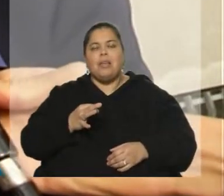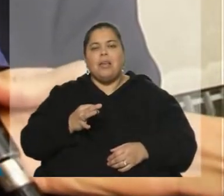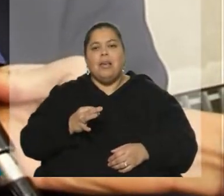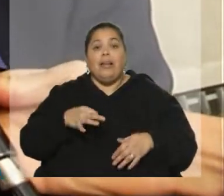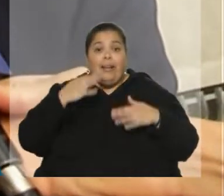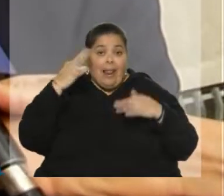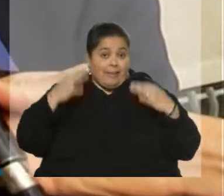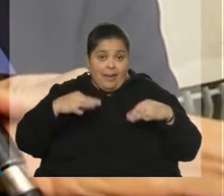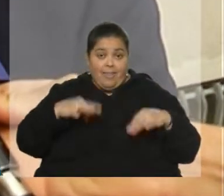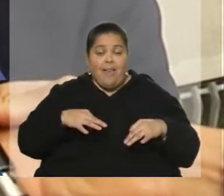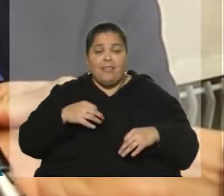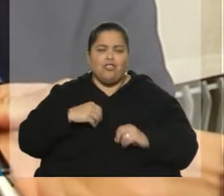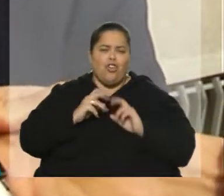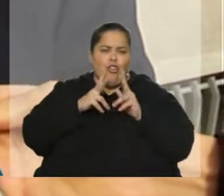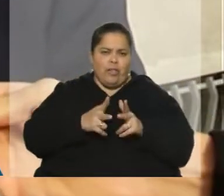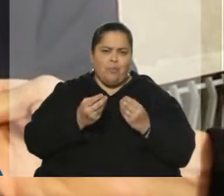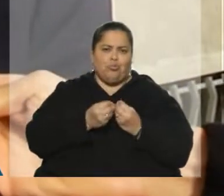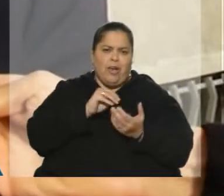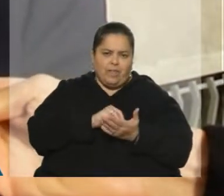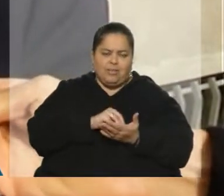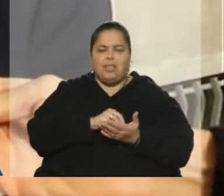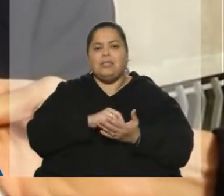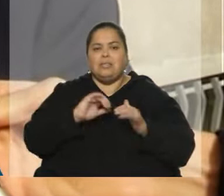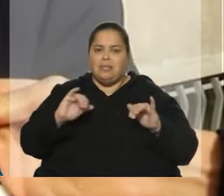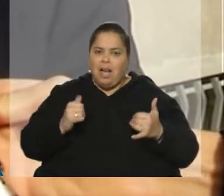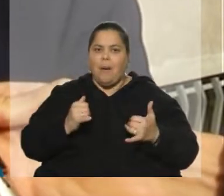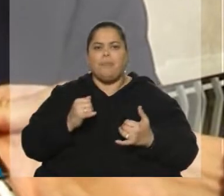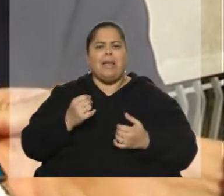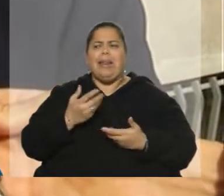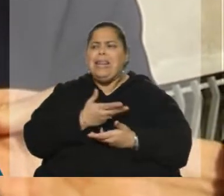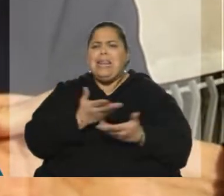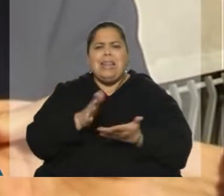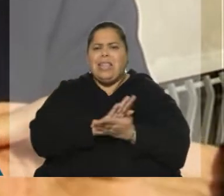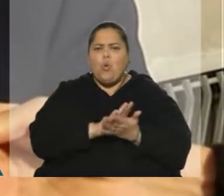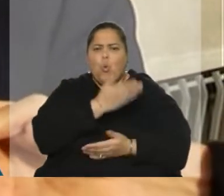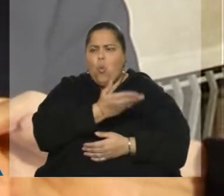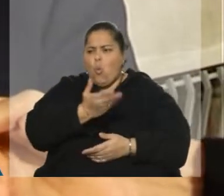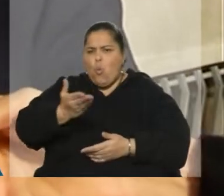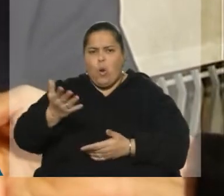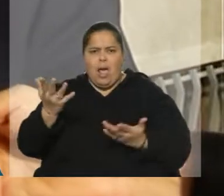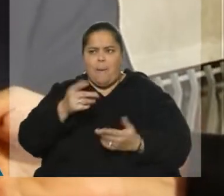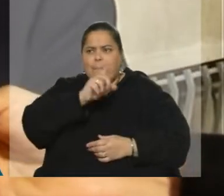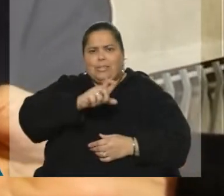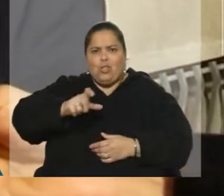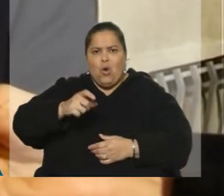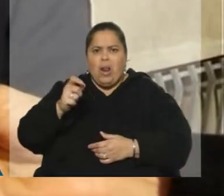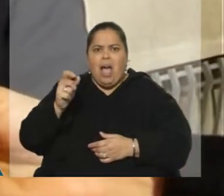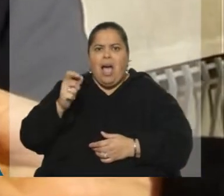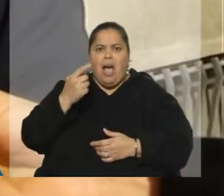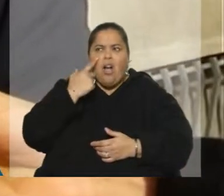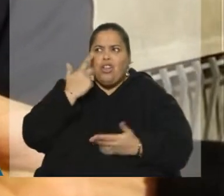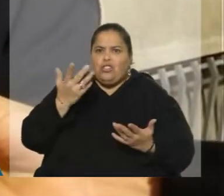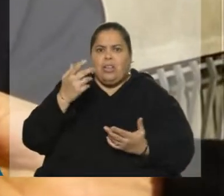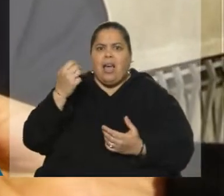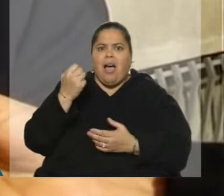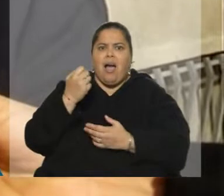lo vengo diciendo, ninguna personalidad pública está libre de que un demente